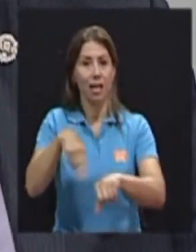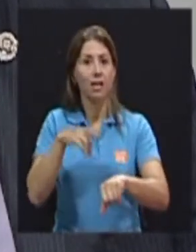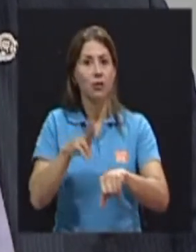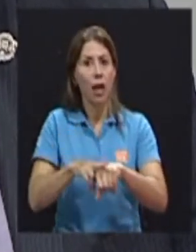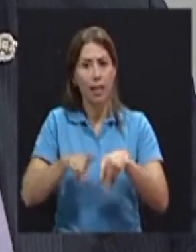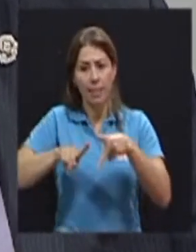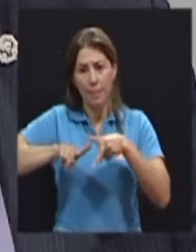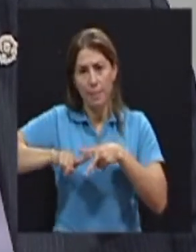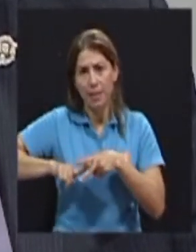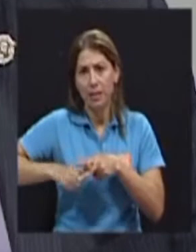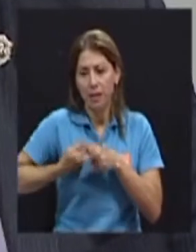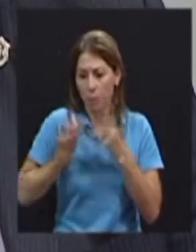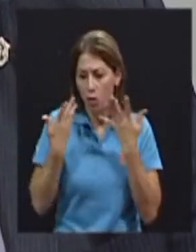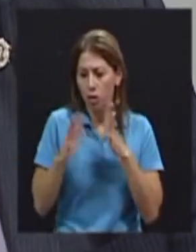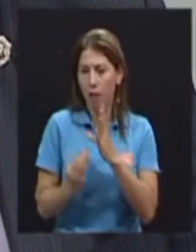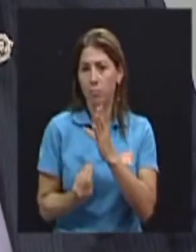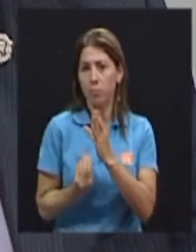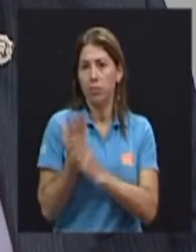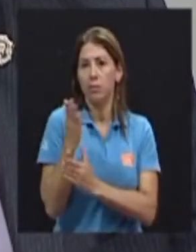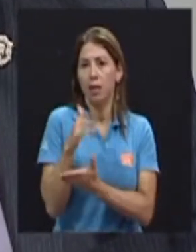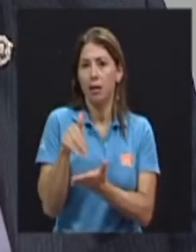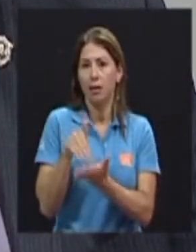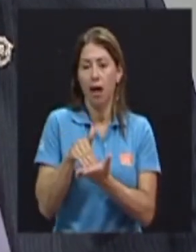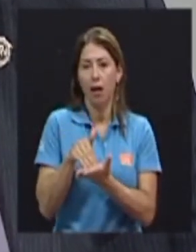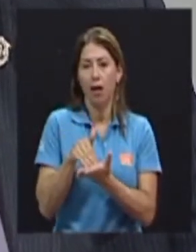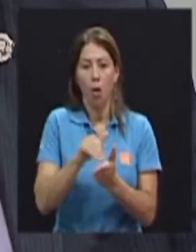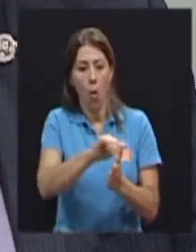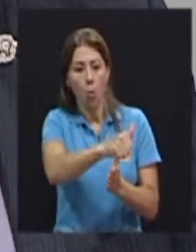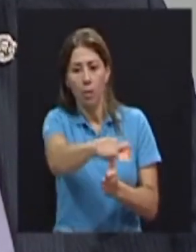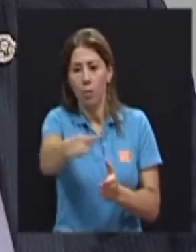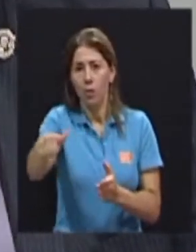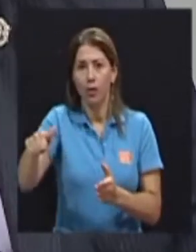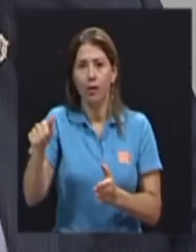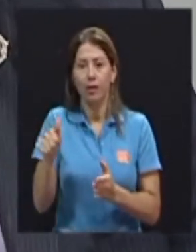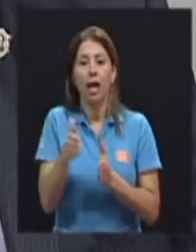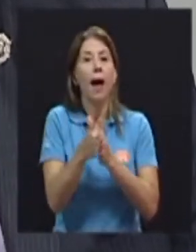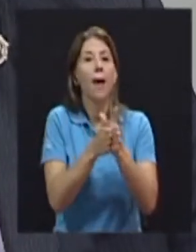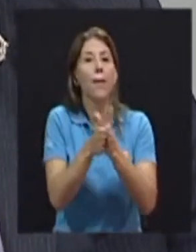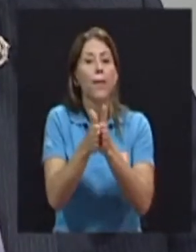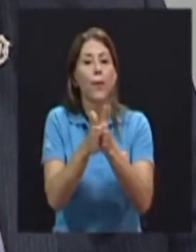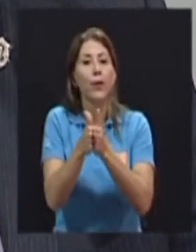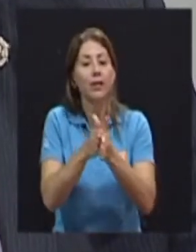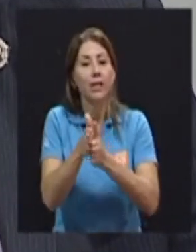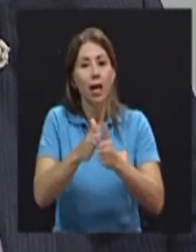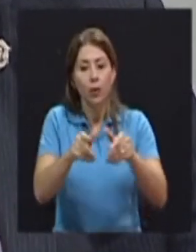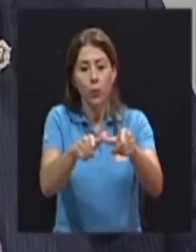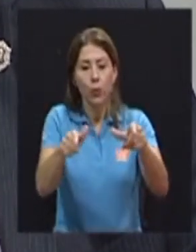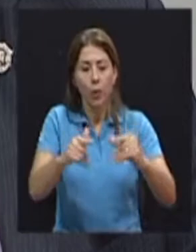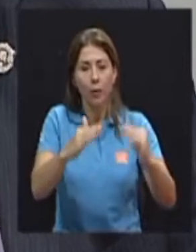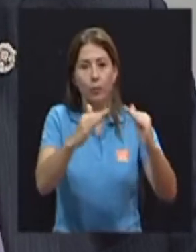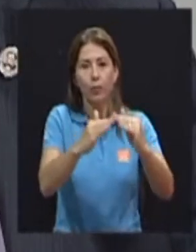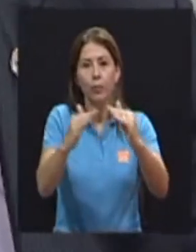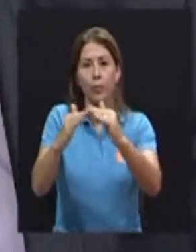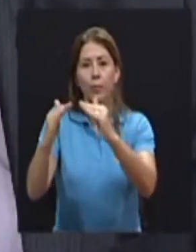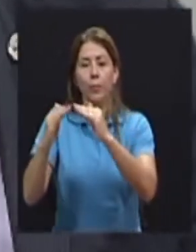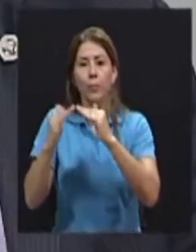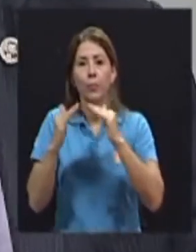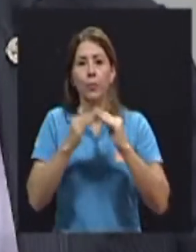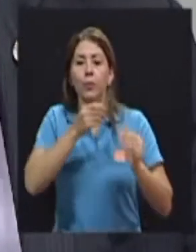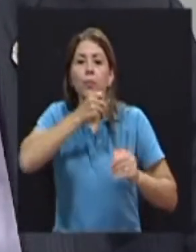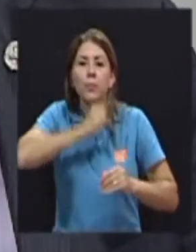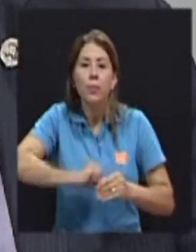fuertes, aprovechando la infraestructura física y la estructura académica de los viejos colegios universitarios